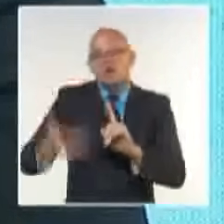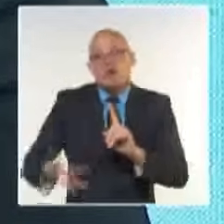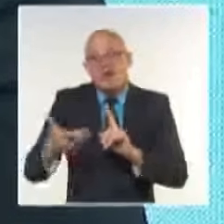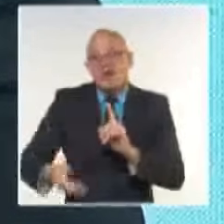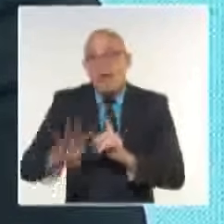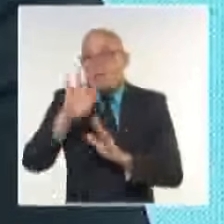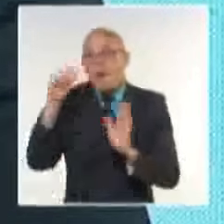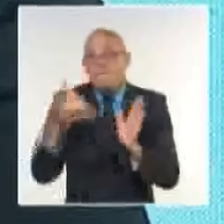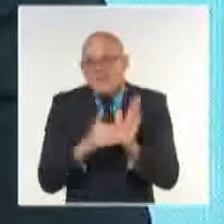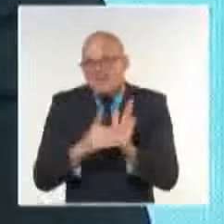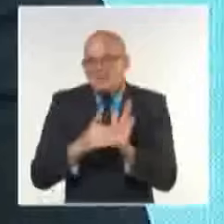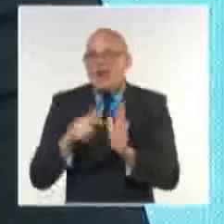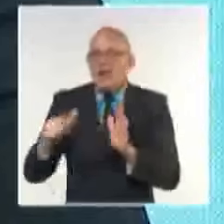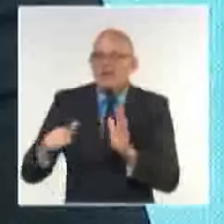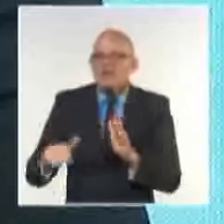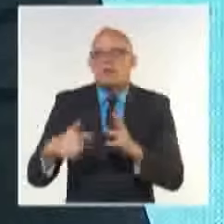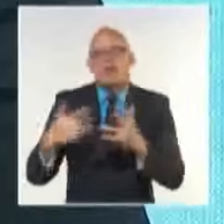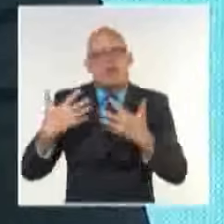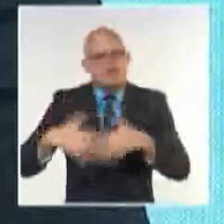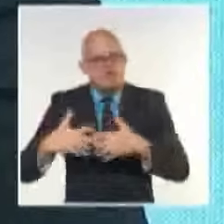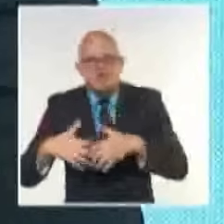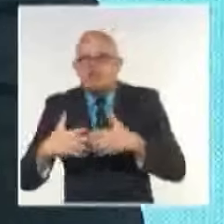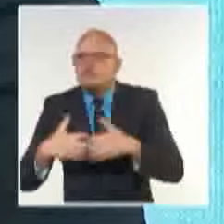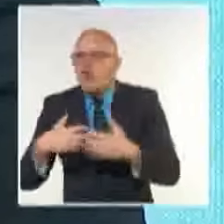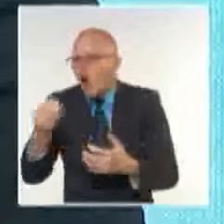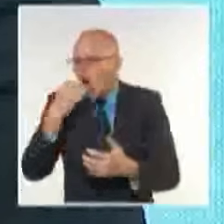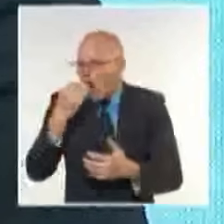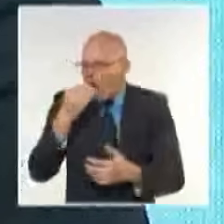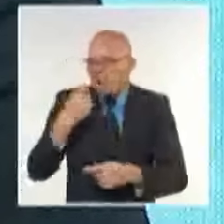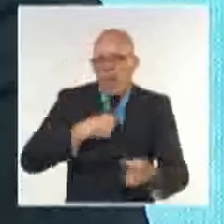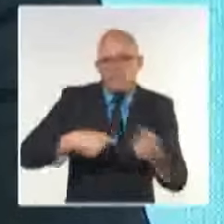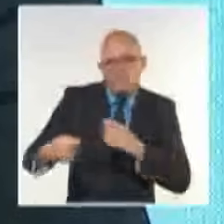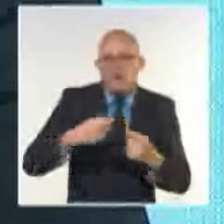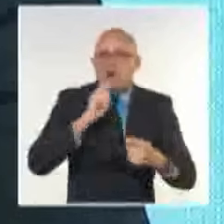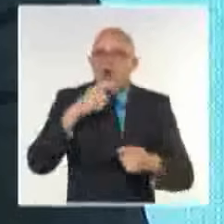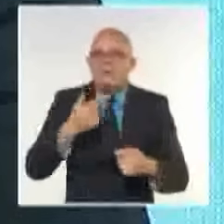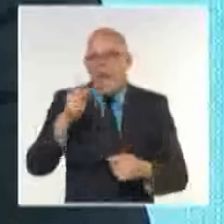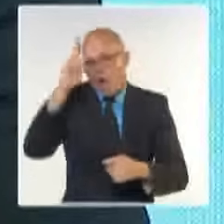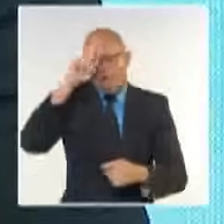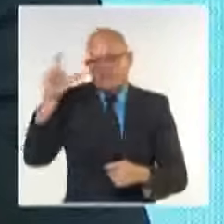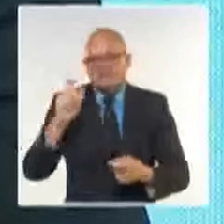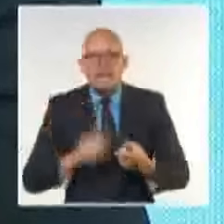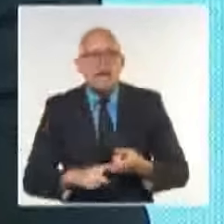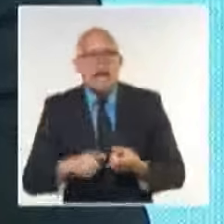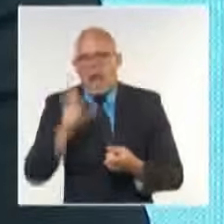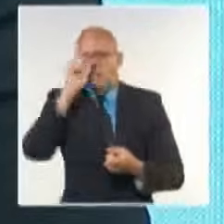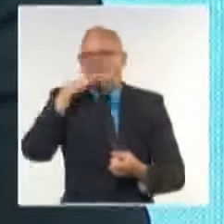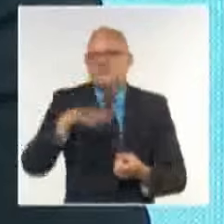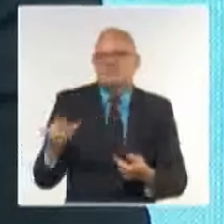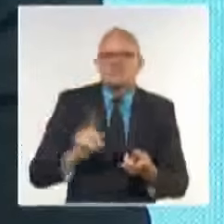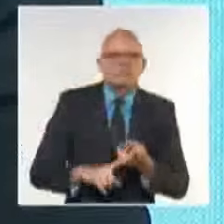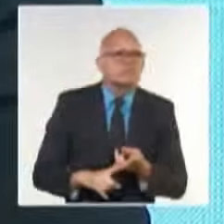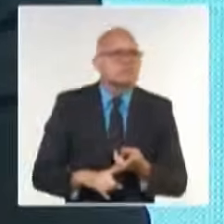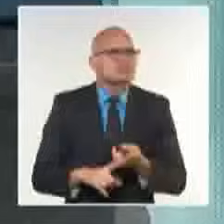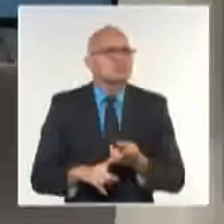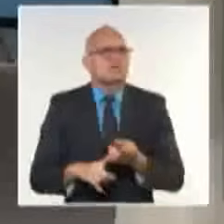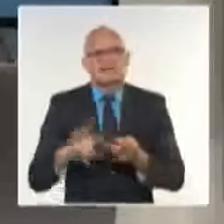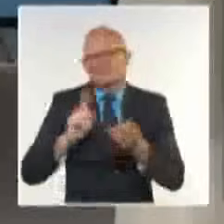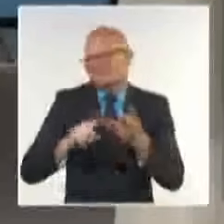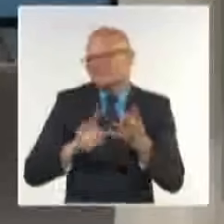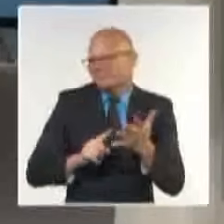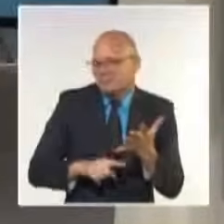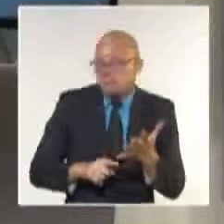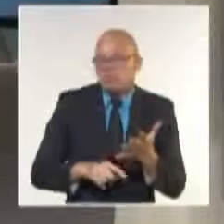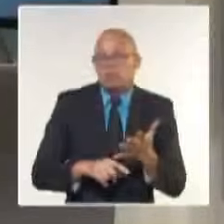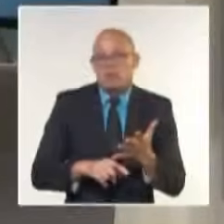gobierno en el territorio pudo destinar para hospitales, para ciclos infantiles, para otras necesidades de la provincia en Claro, función de... y si